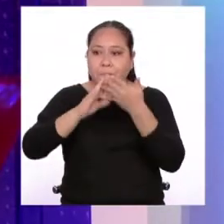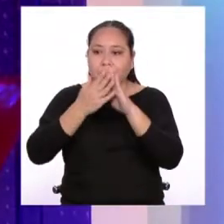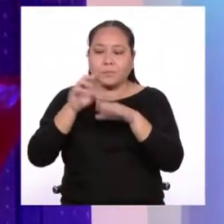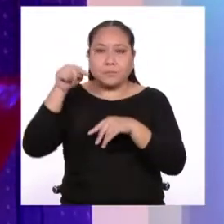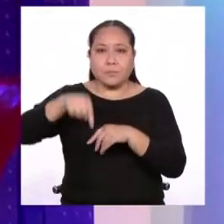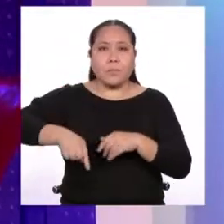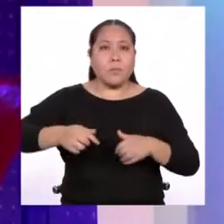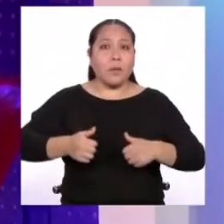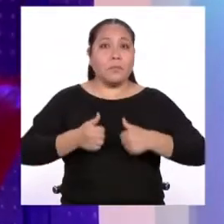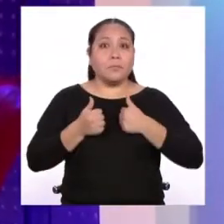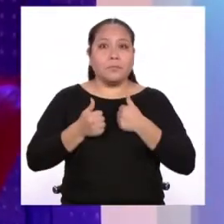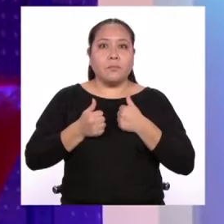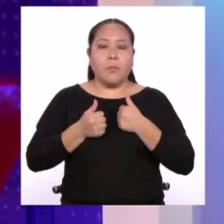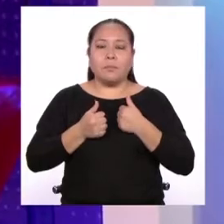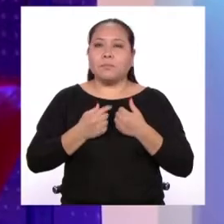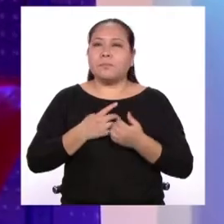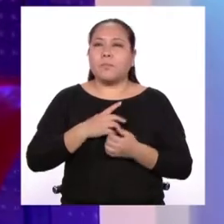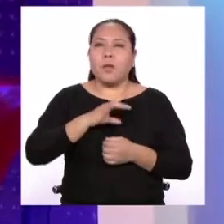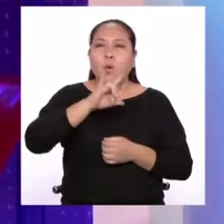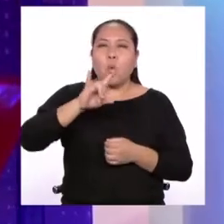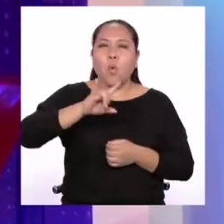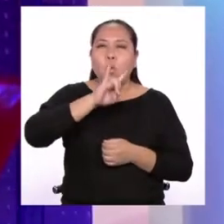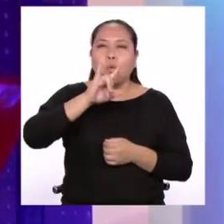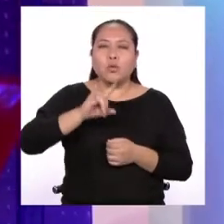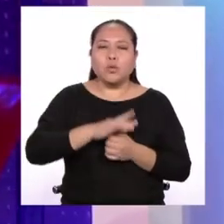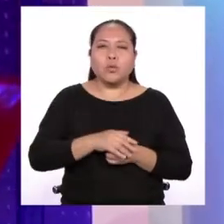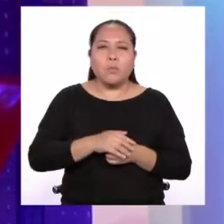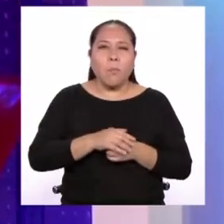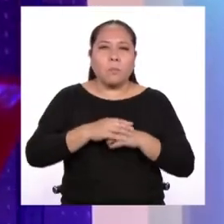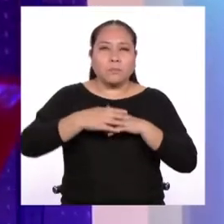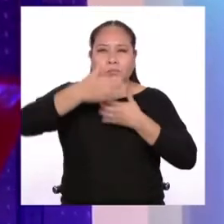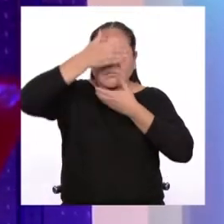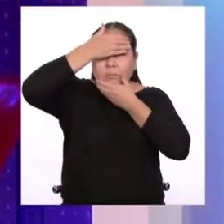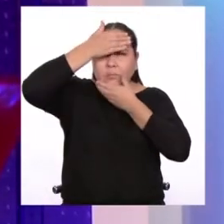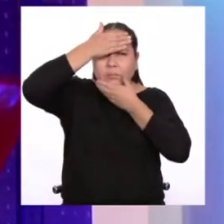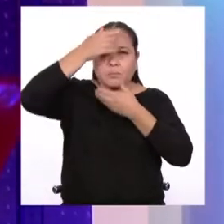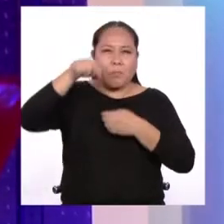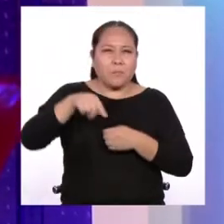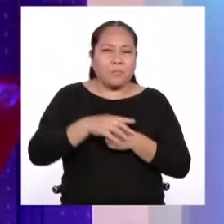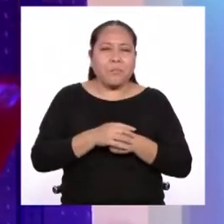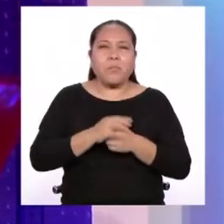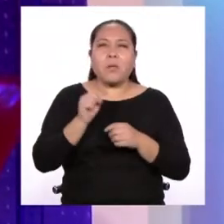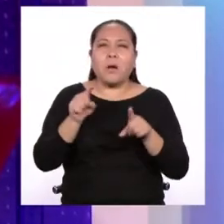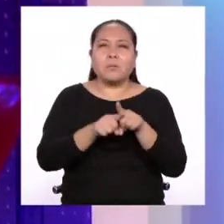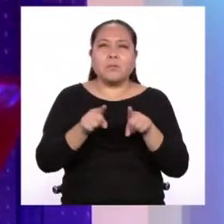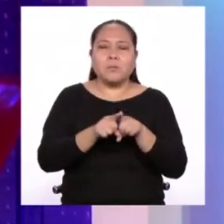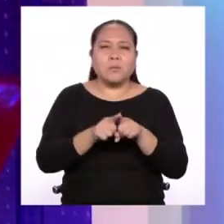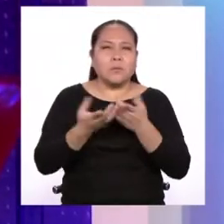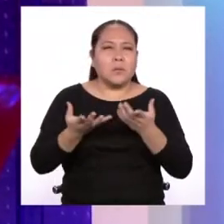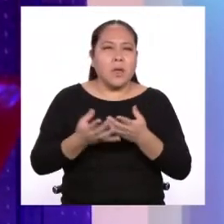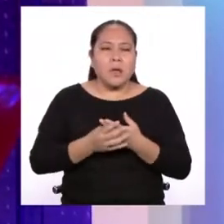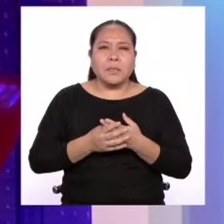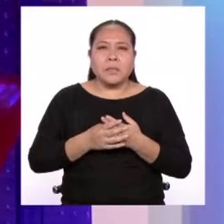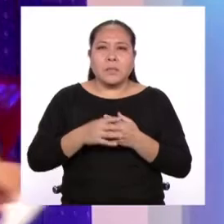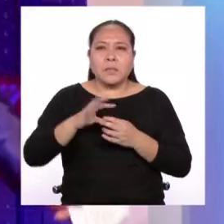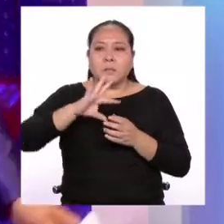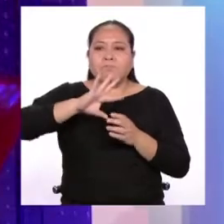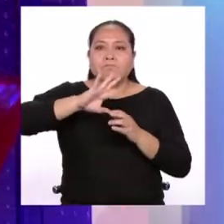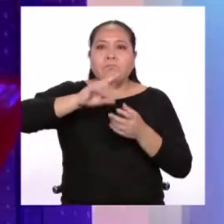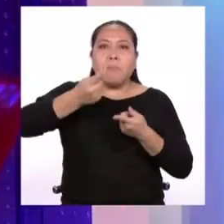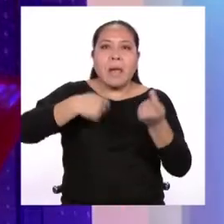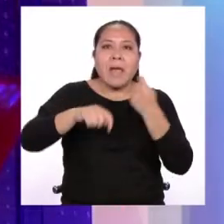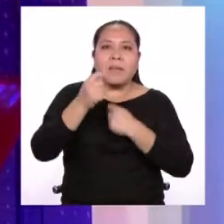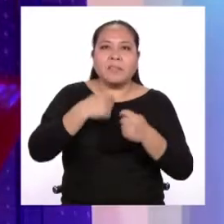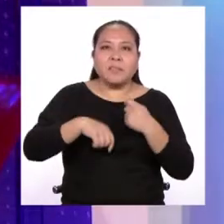medio del narcotráfico y el terrorismo, muy golpeada por la anemia y la desnutrición que eran